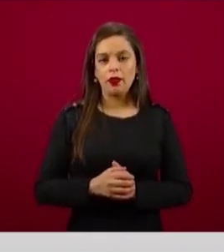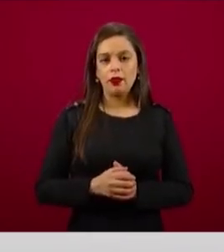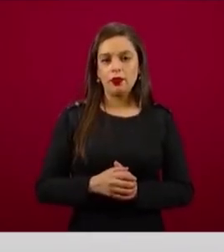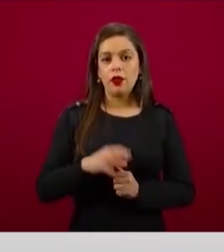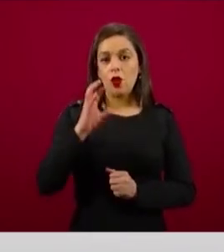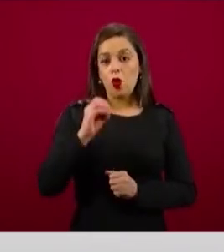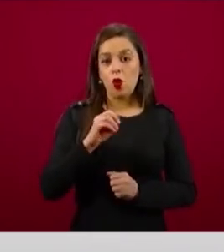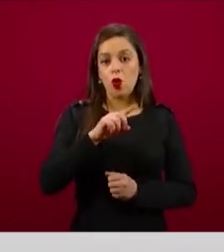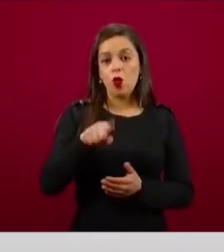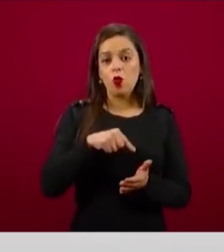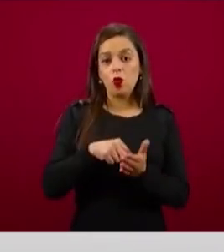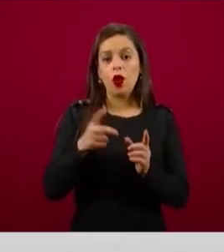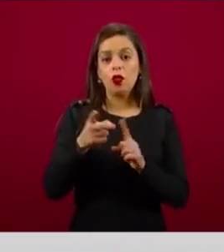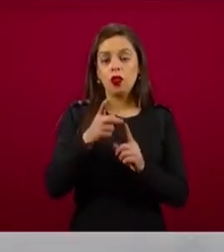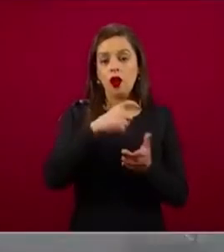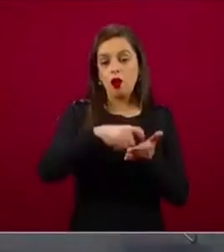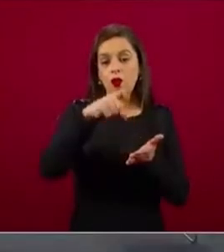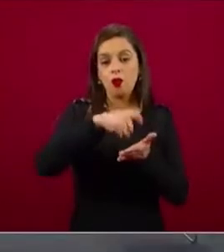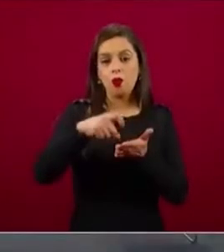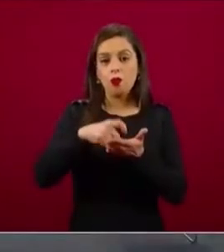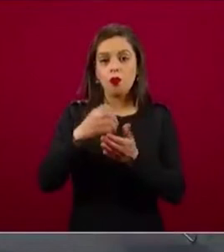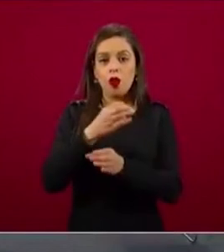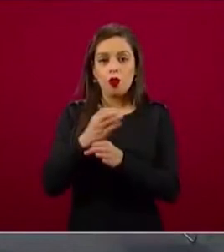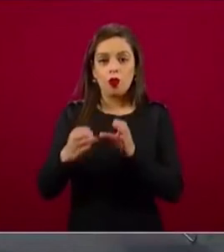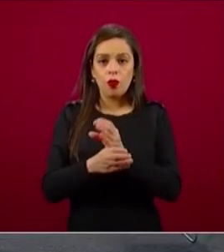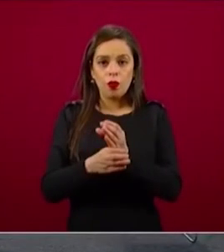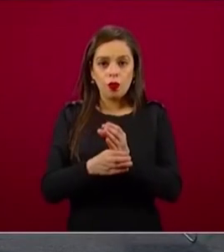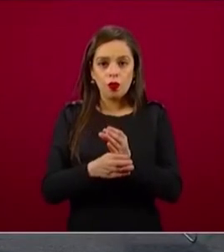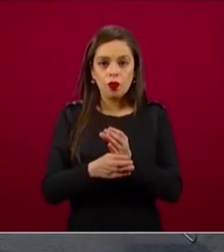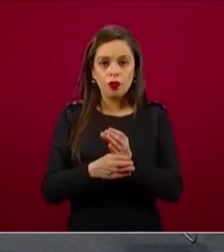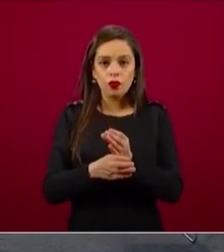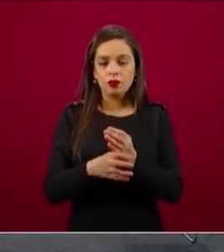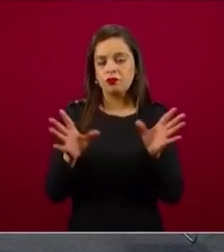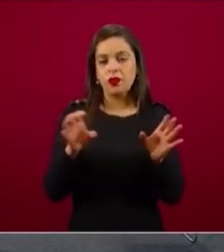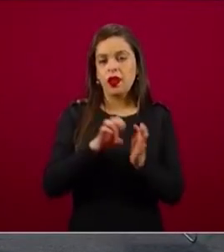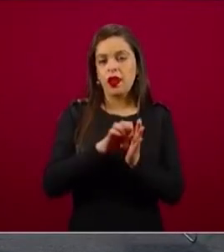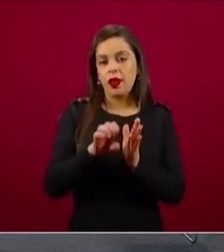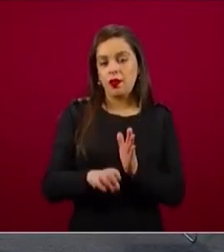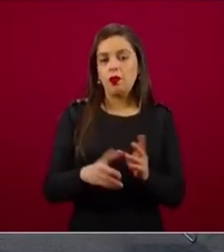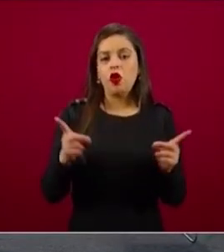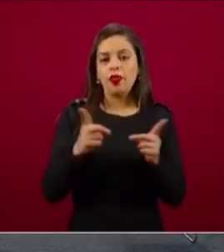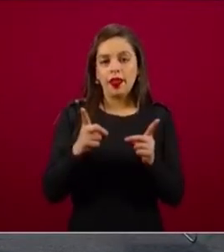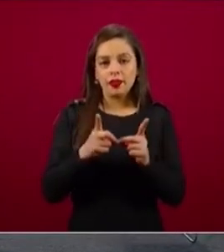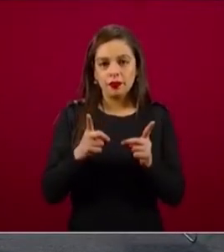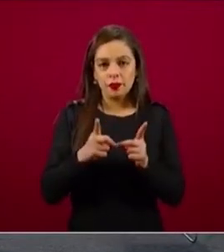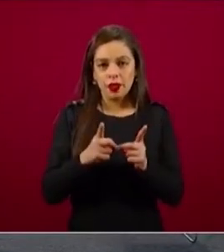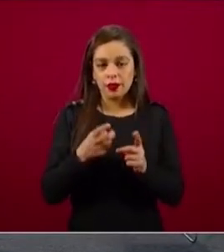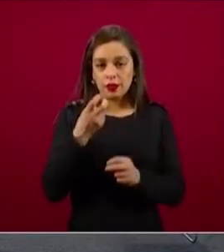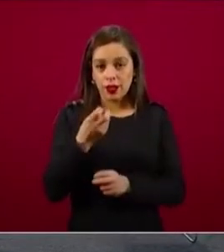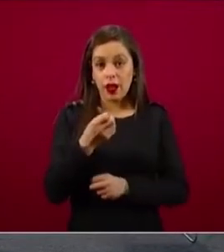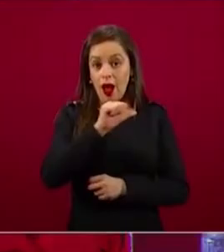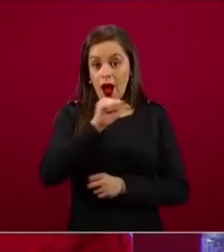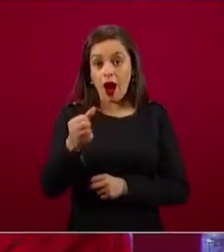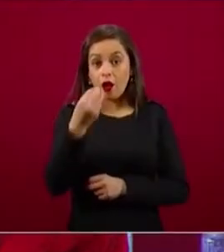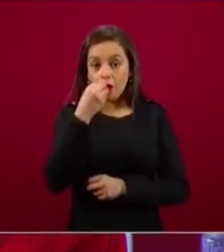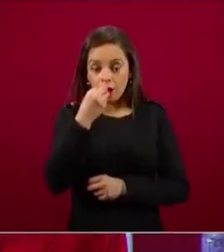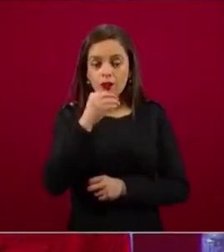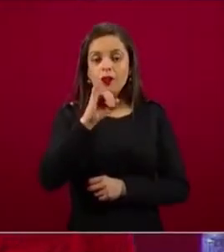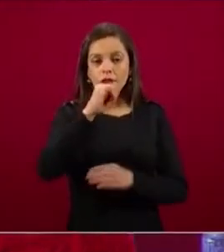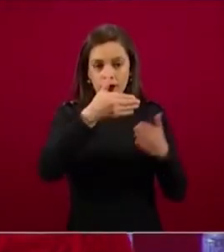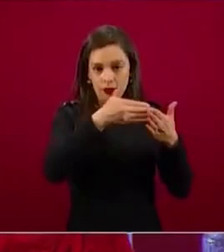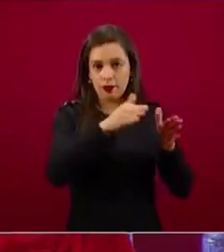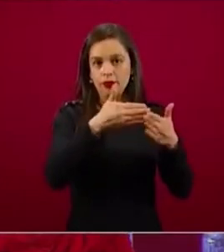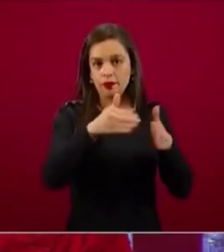los bienes para la alimentación. Es básicamente lo que ha estado abierto en estos días de sana